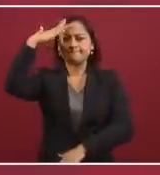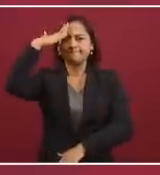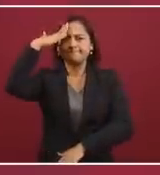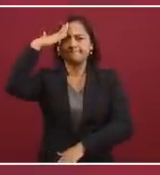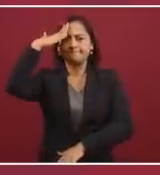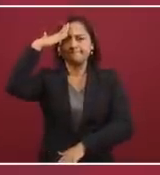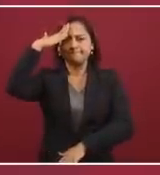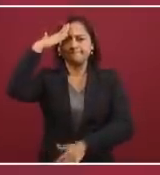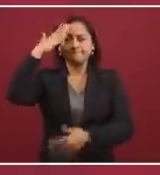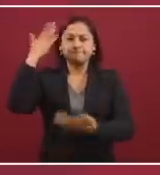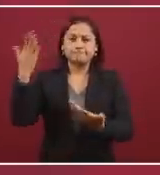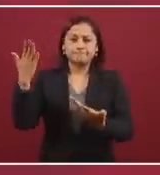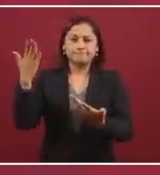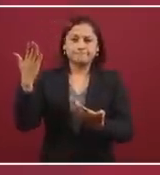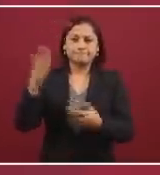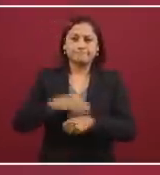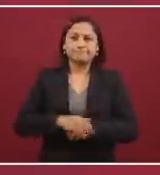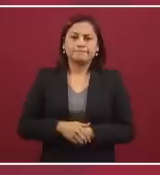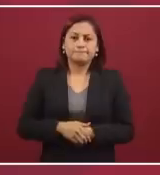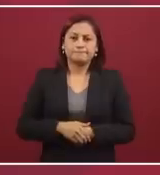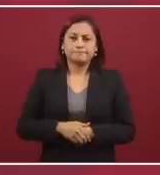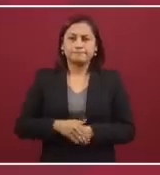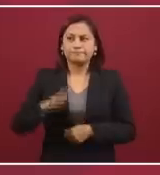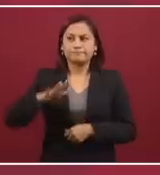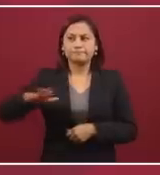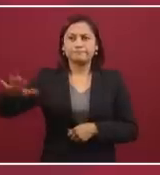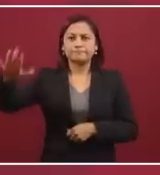del monarca seccional